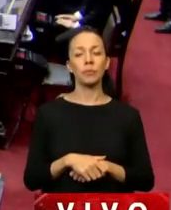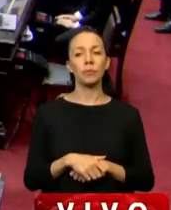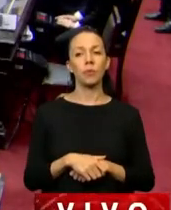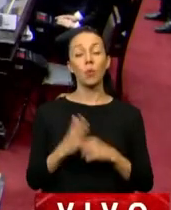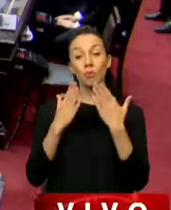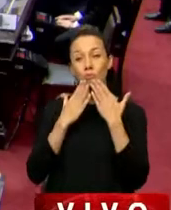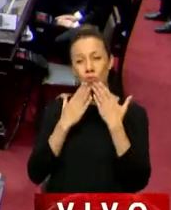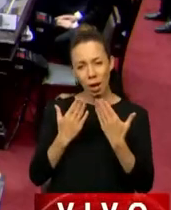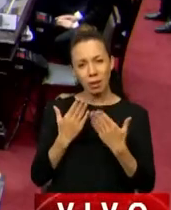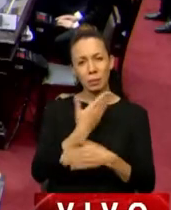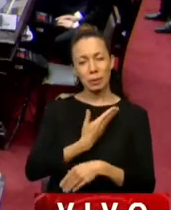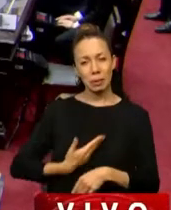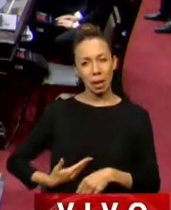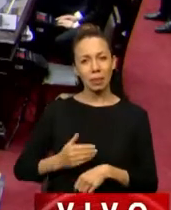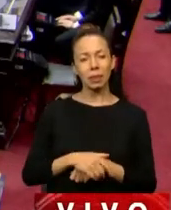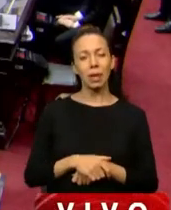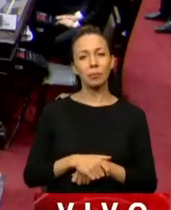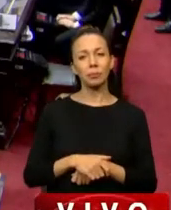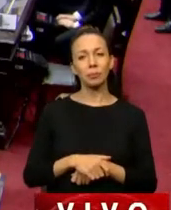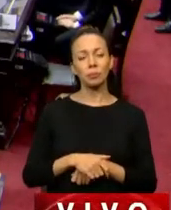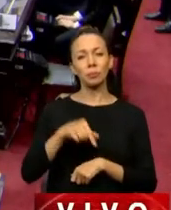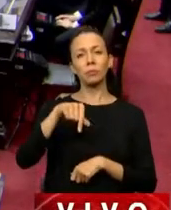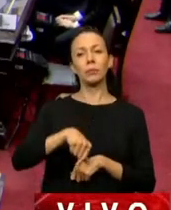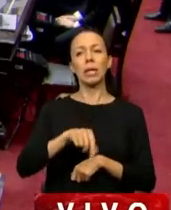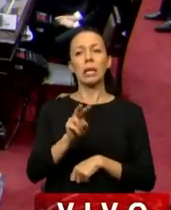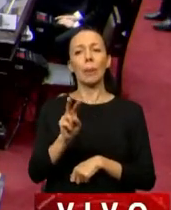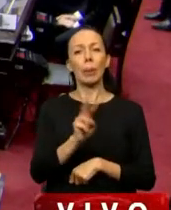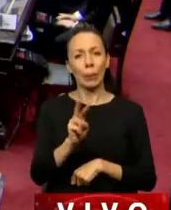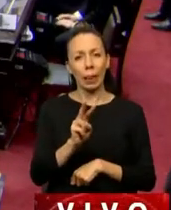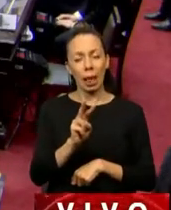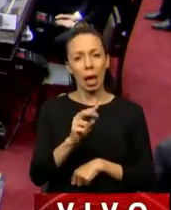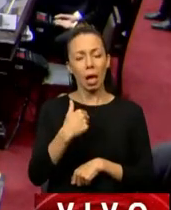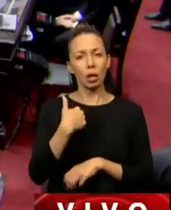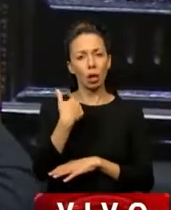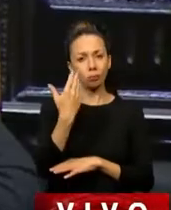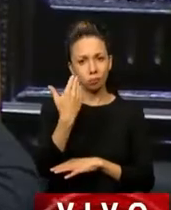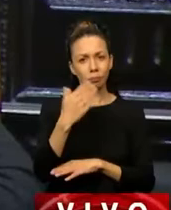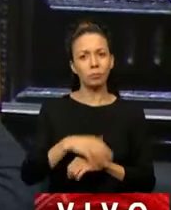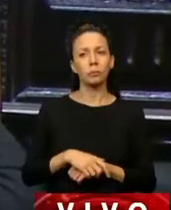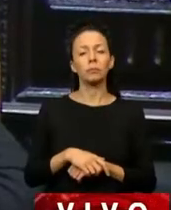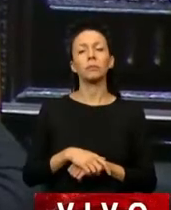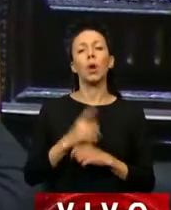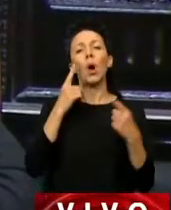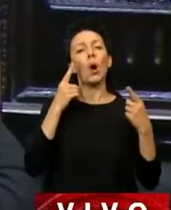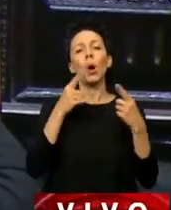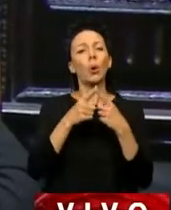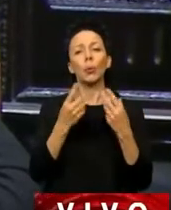Gracias, presidente. Esta cuestión de privilegio tiene por objetivo